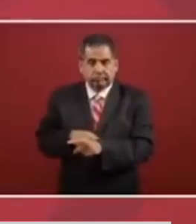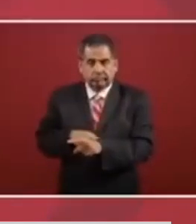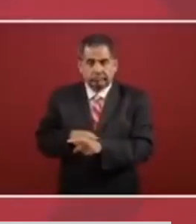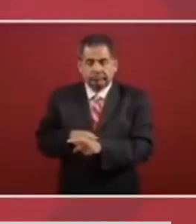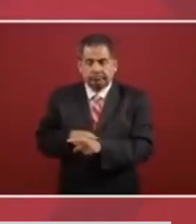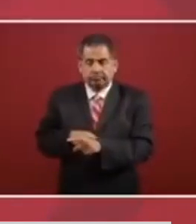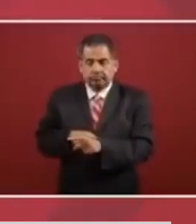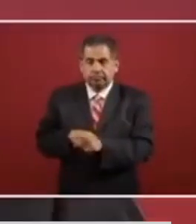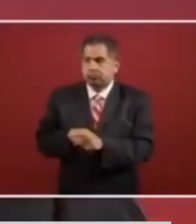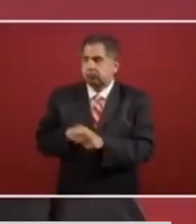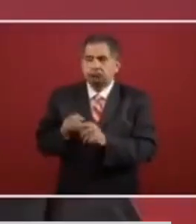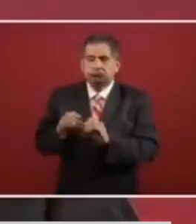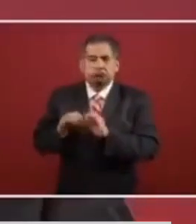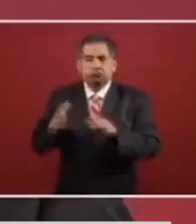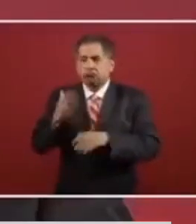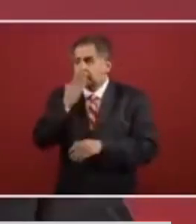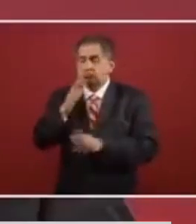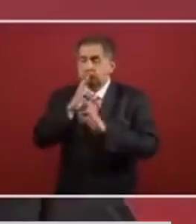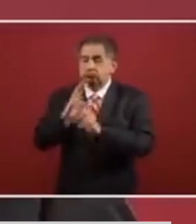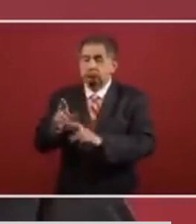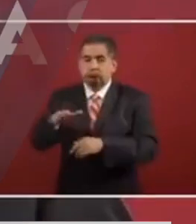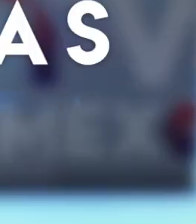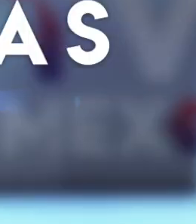dejó muy buenos resultados.